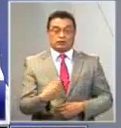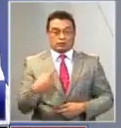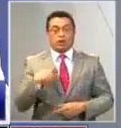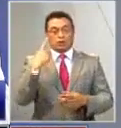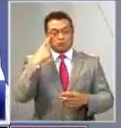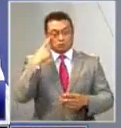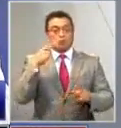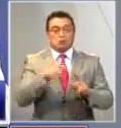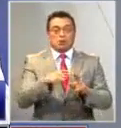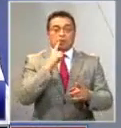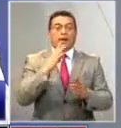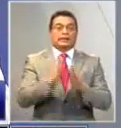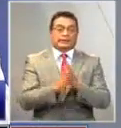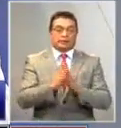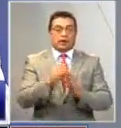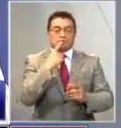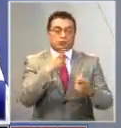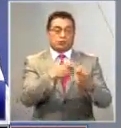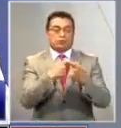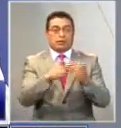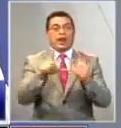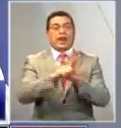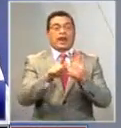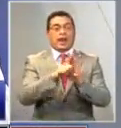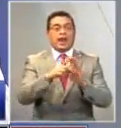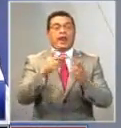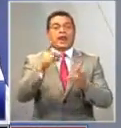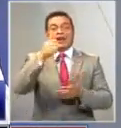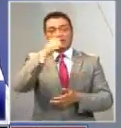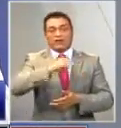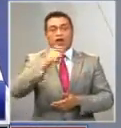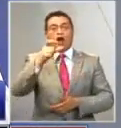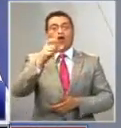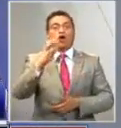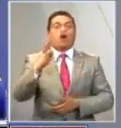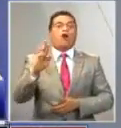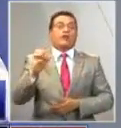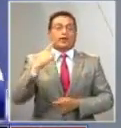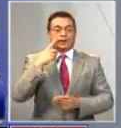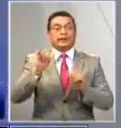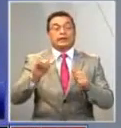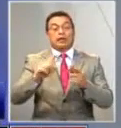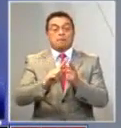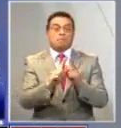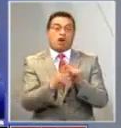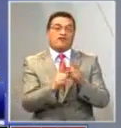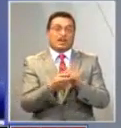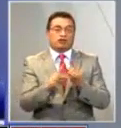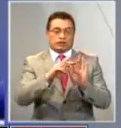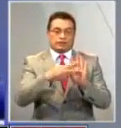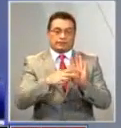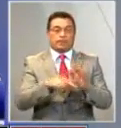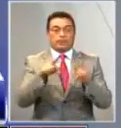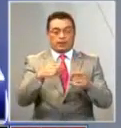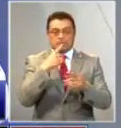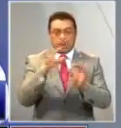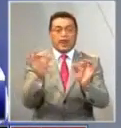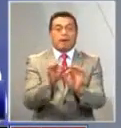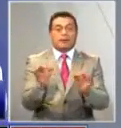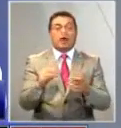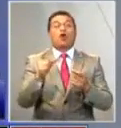conclusiones es acelerar la discusión de la ley reservada del cobre, particularmente su modificación. Porque explicarle a los televidentes cómo se produce